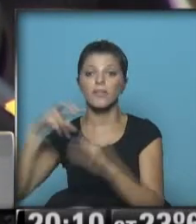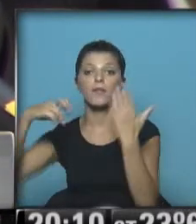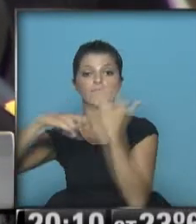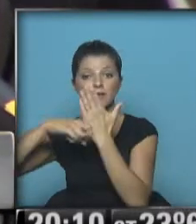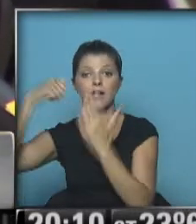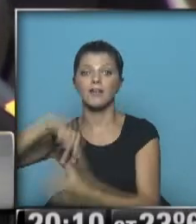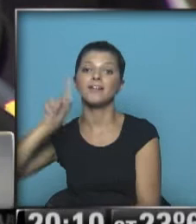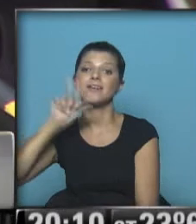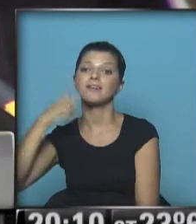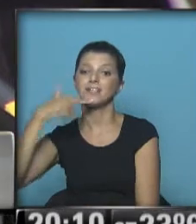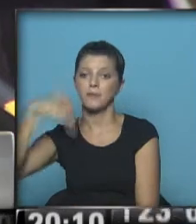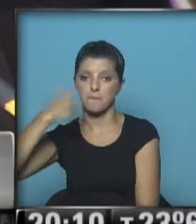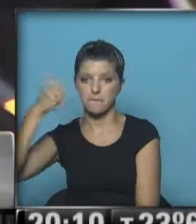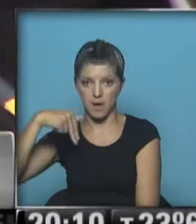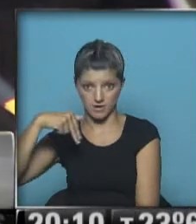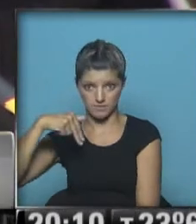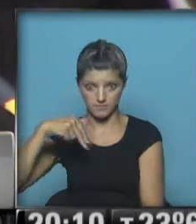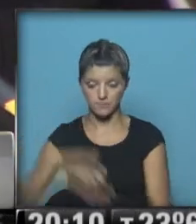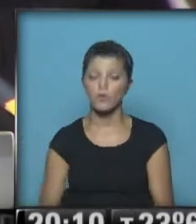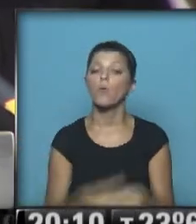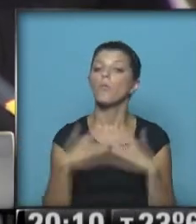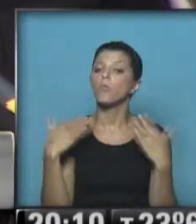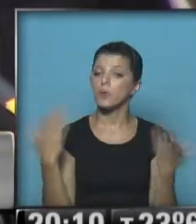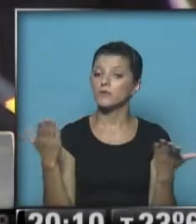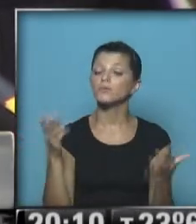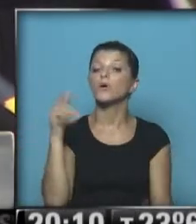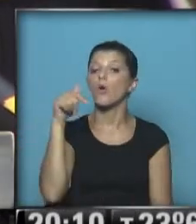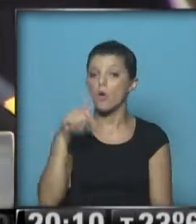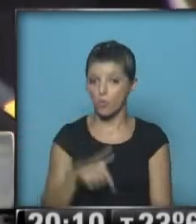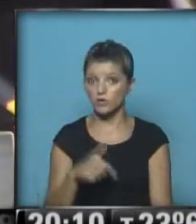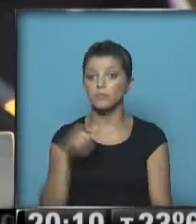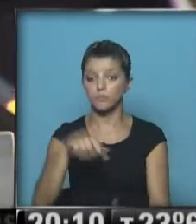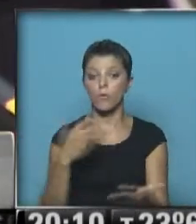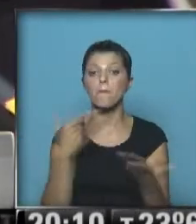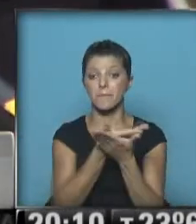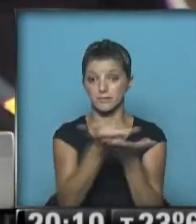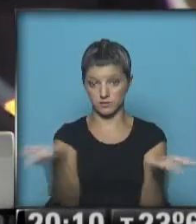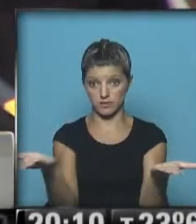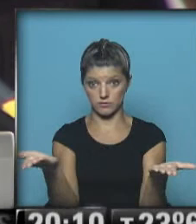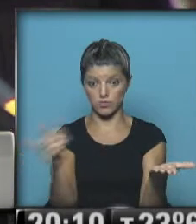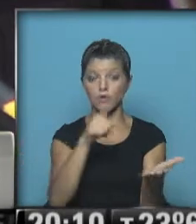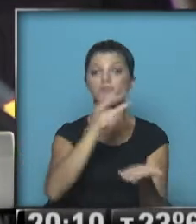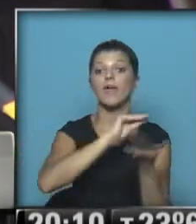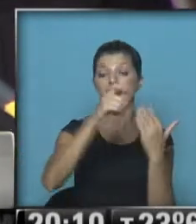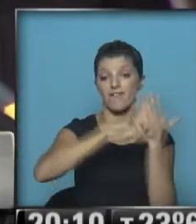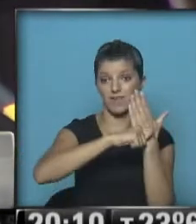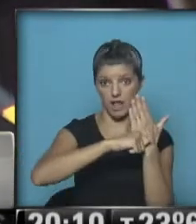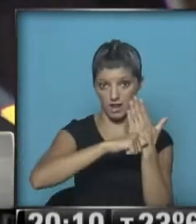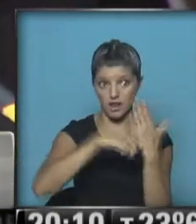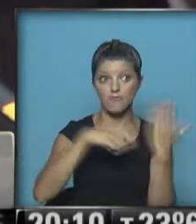nisman es por eso que hoy hicimos esta presentación ante la fiscalía